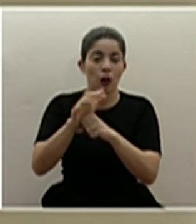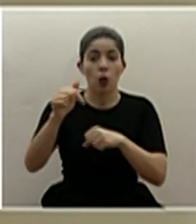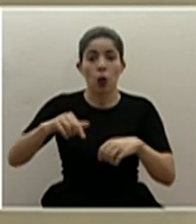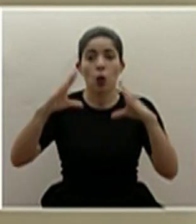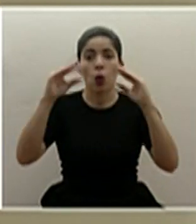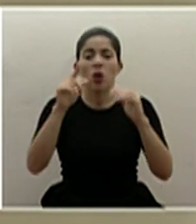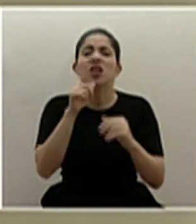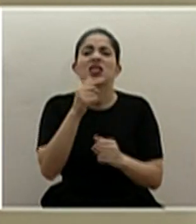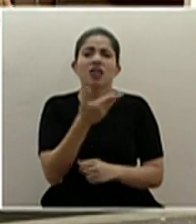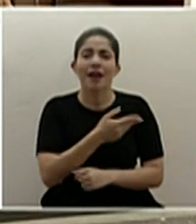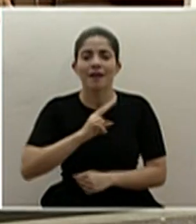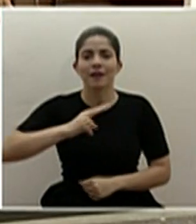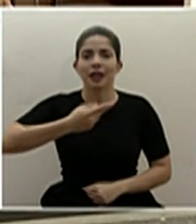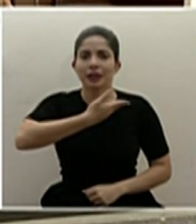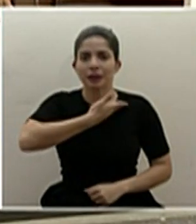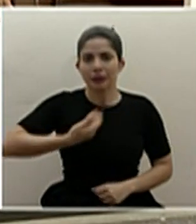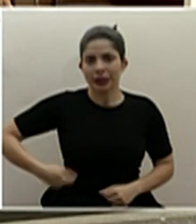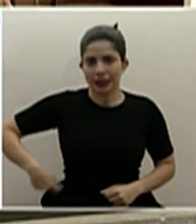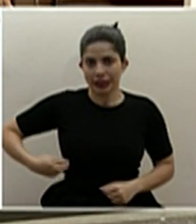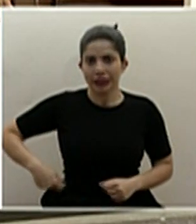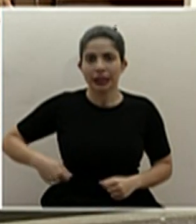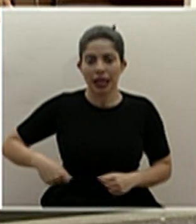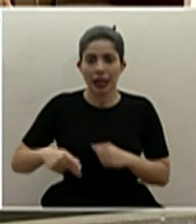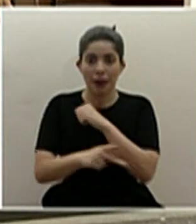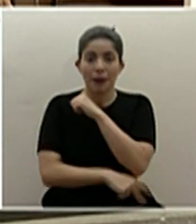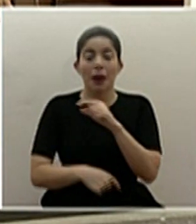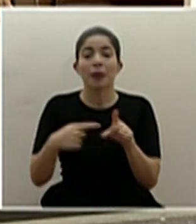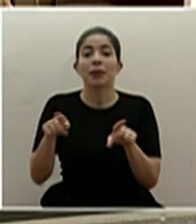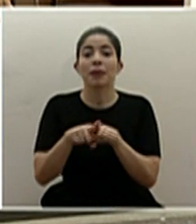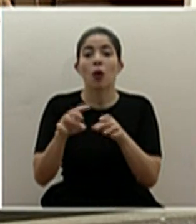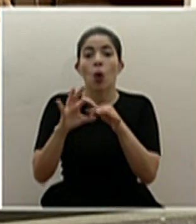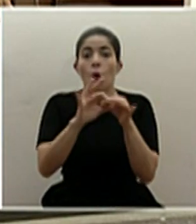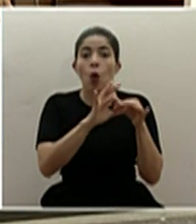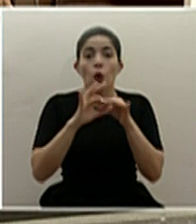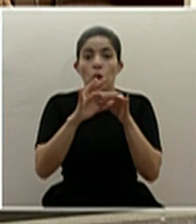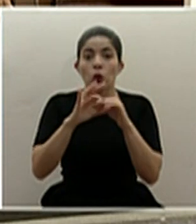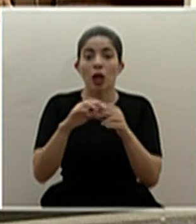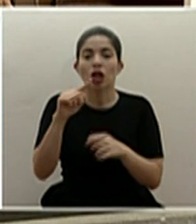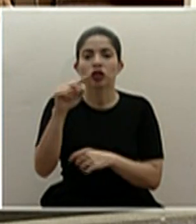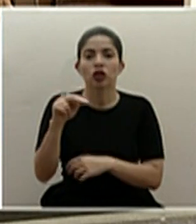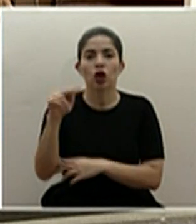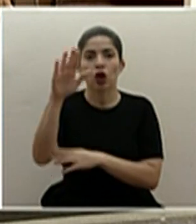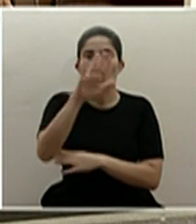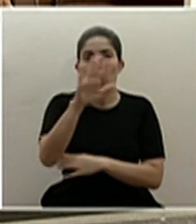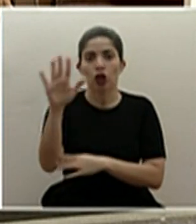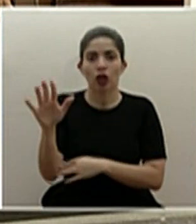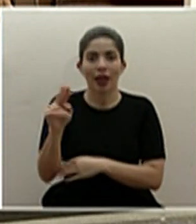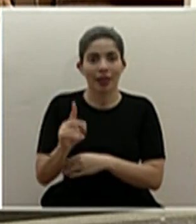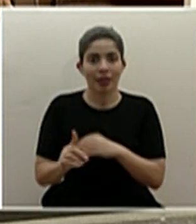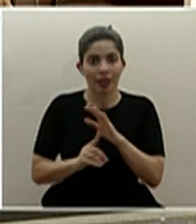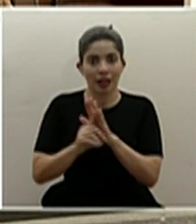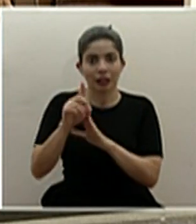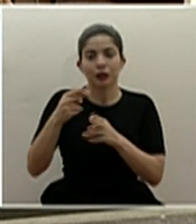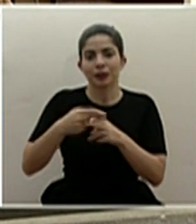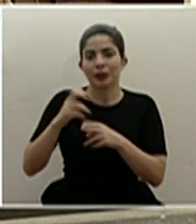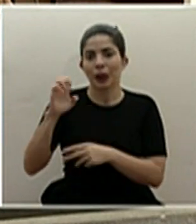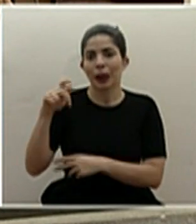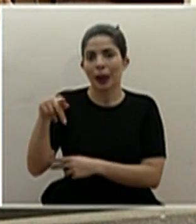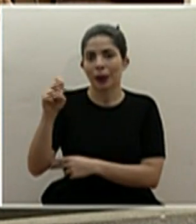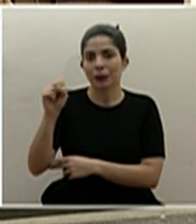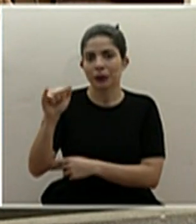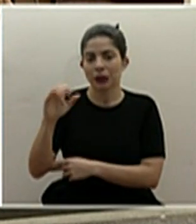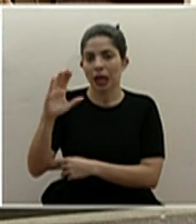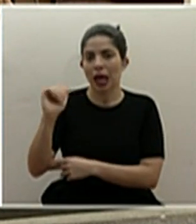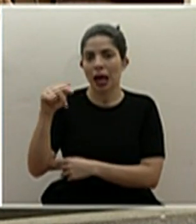nos acompaña la vicepresidenta de la República y coordinadora de la Franja de Desarrollo Zona Norte, la señora Epsi Campbell, quien detallará sobre